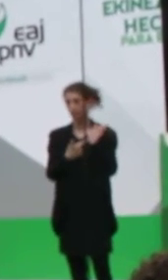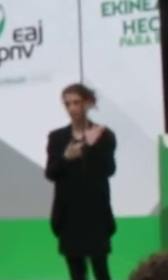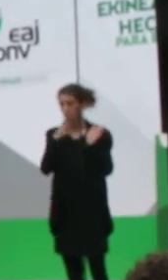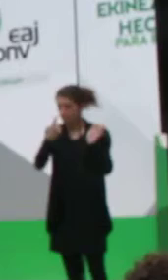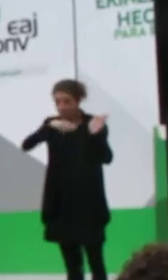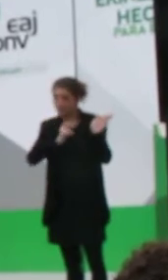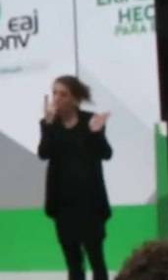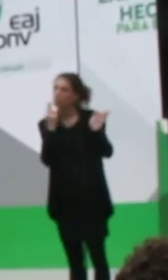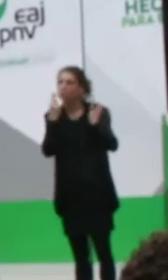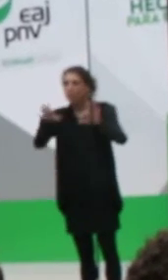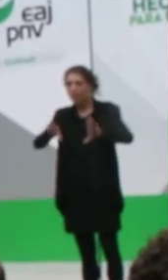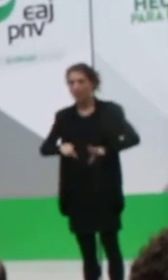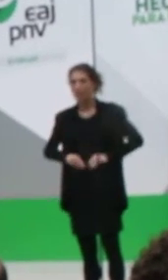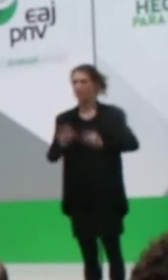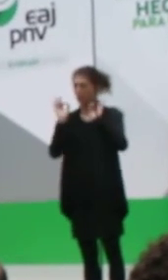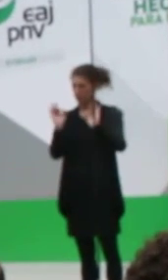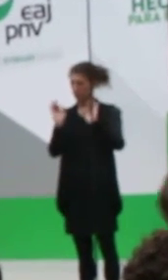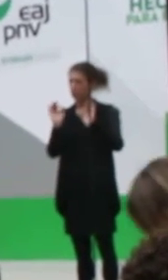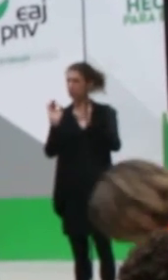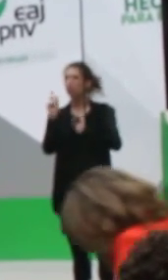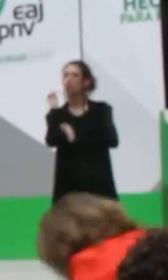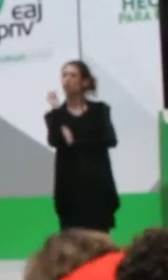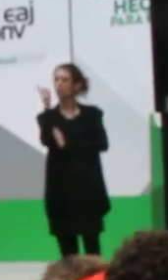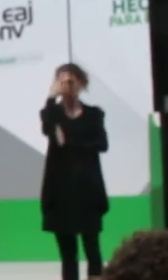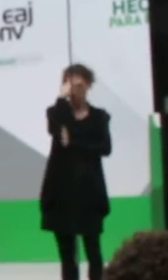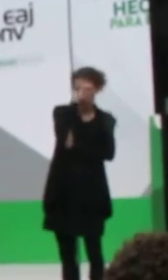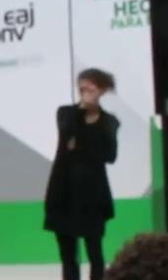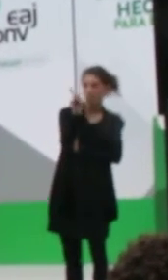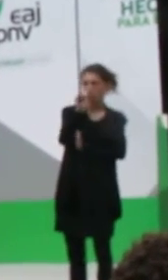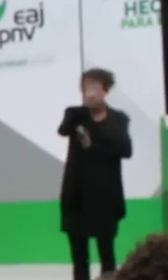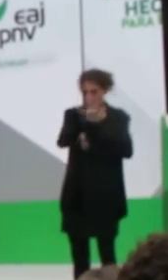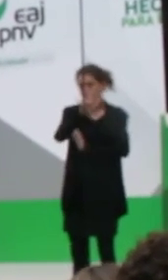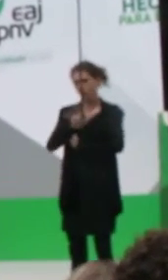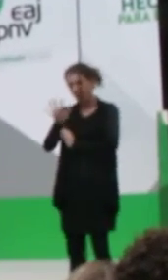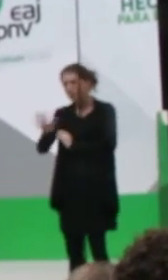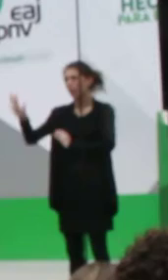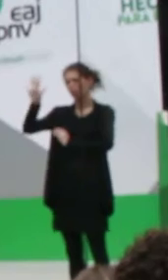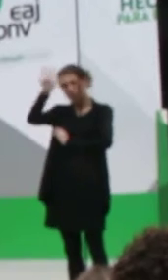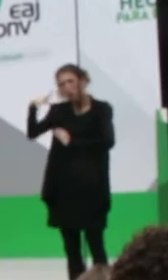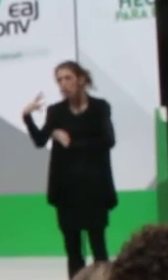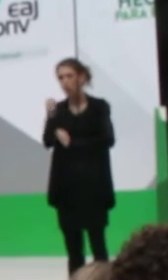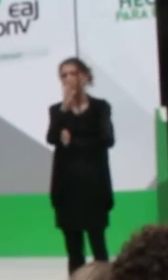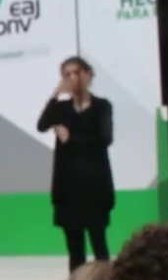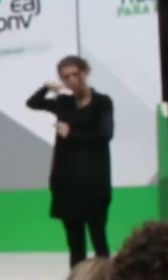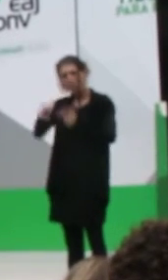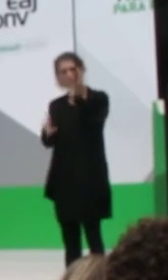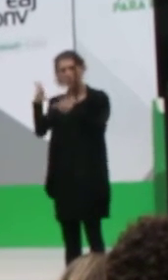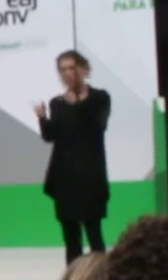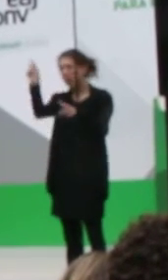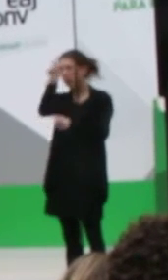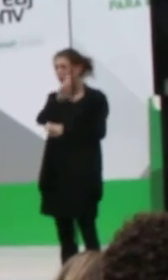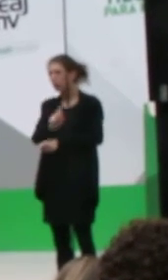compromete, tanto en la acción local como en cada territorio y en nuestra nación, Euskadi. Y nos